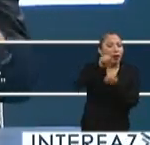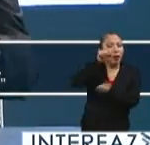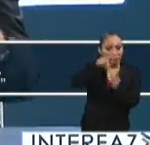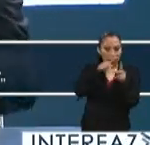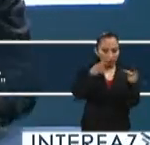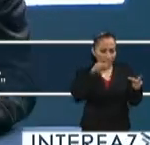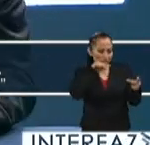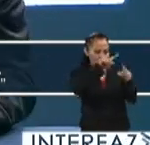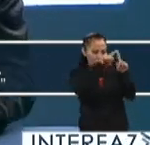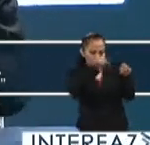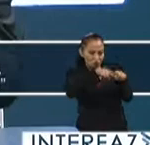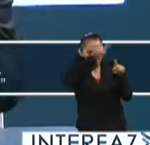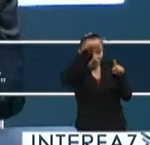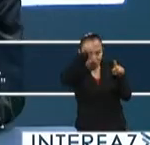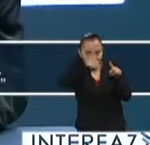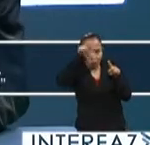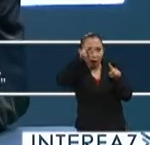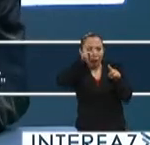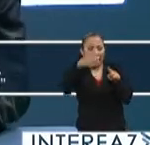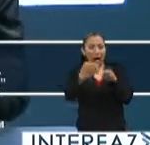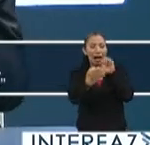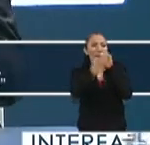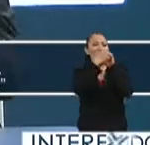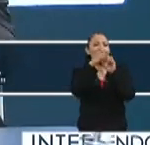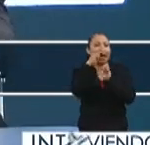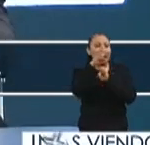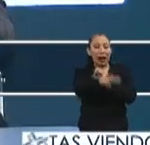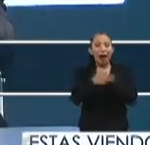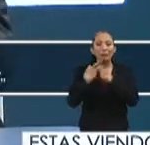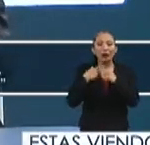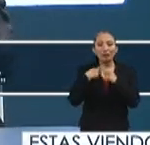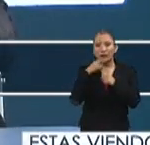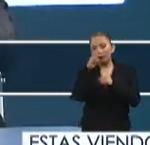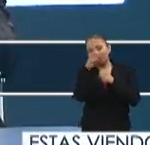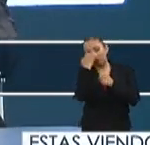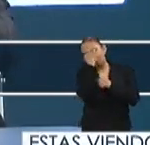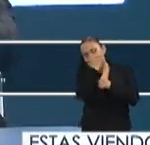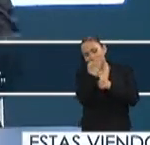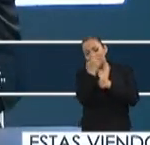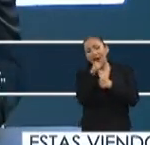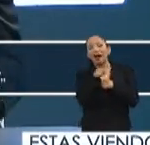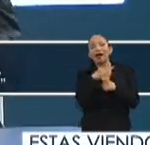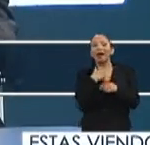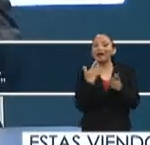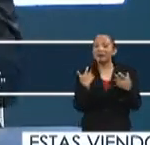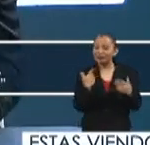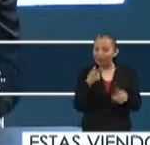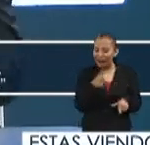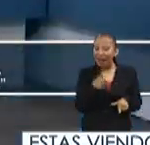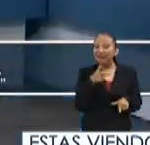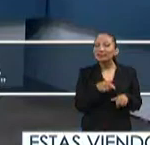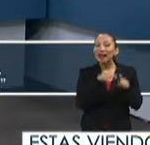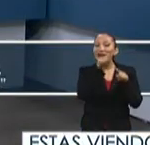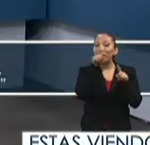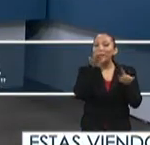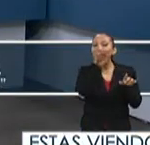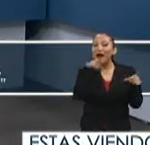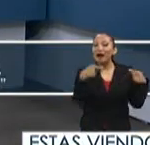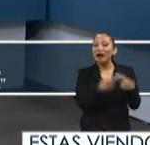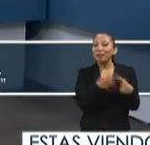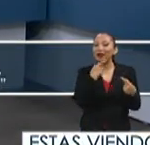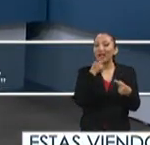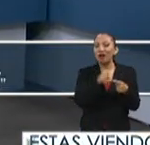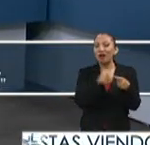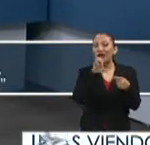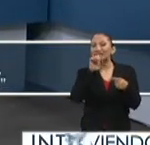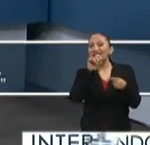periódico una gráfica de barras que nos está mintiendo, que el lector sea crítico, que vea y que pueda decir esta gráfica está mal porque no me han